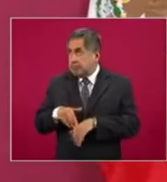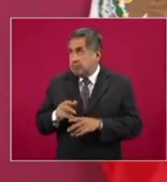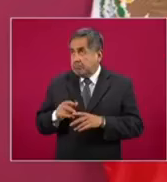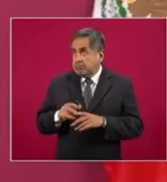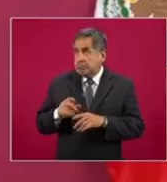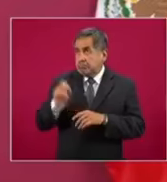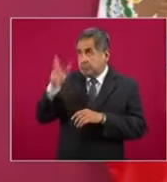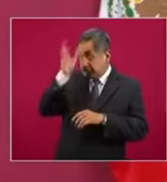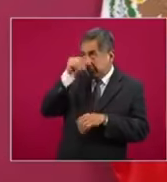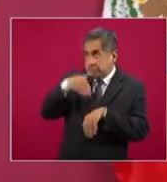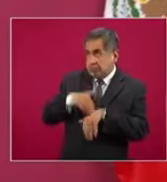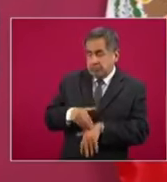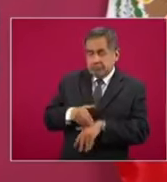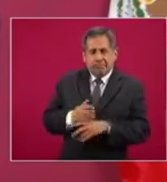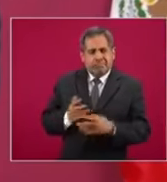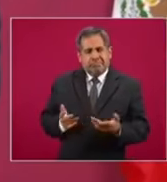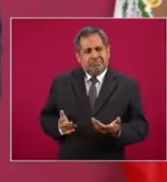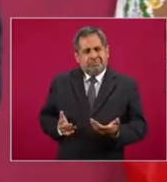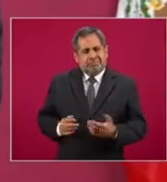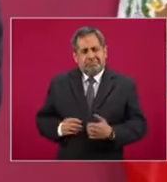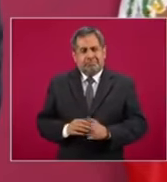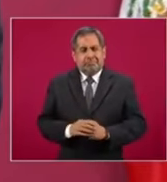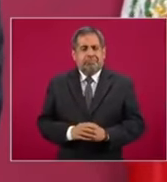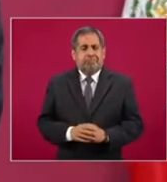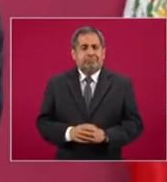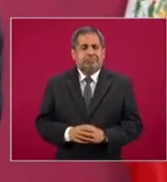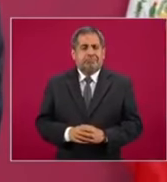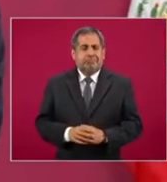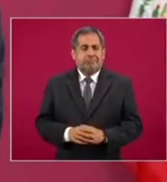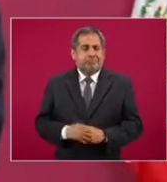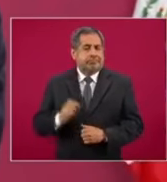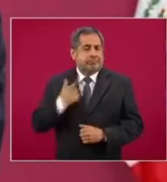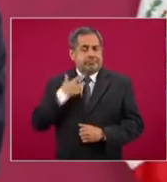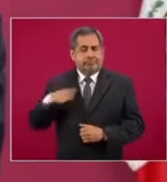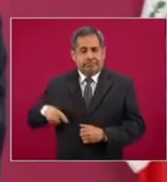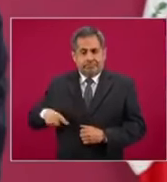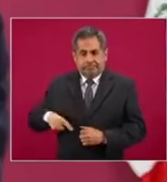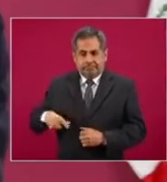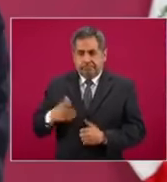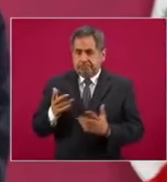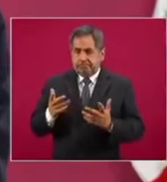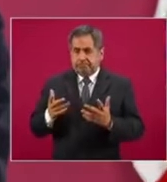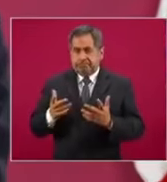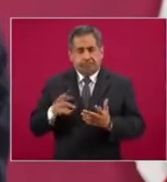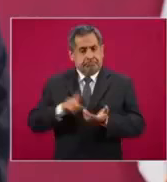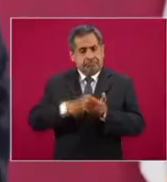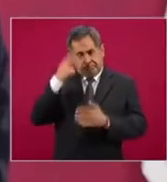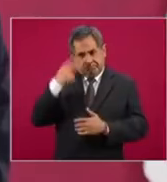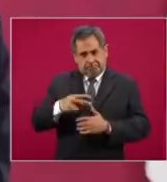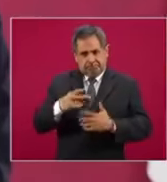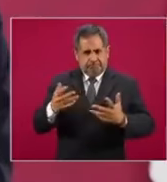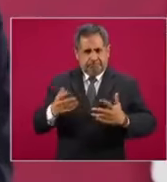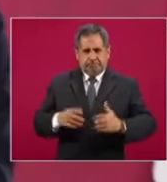les hicieron caso los gobiernos de